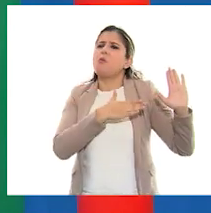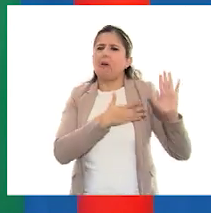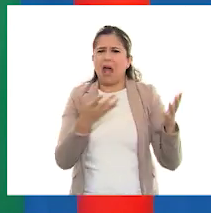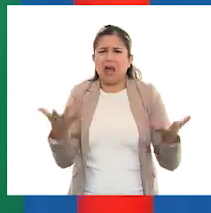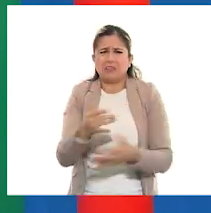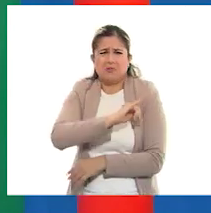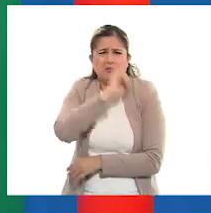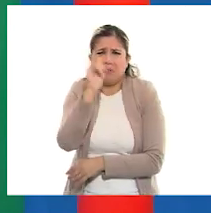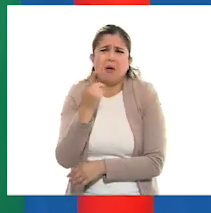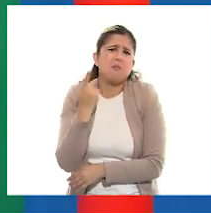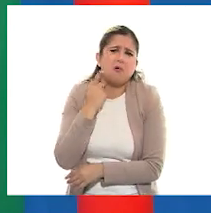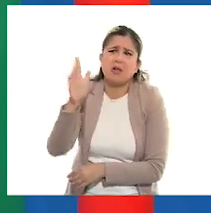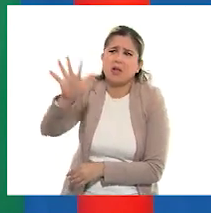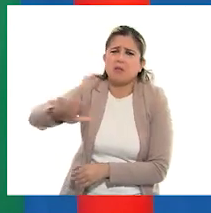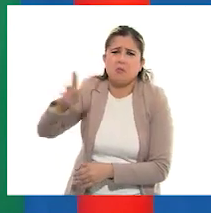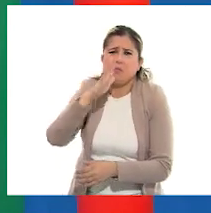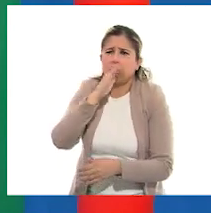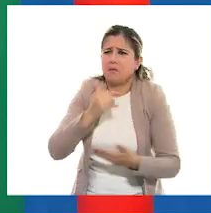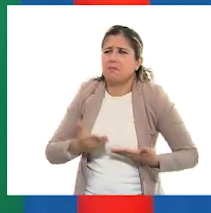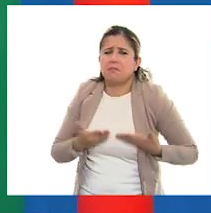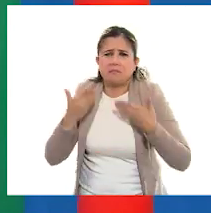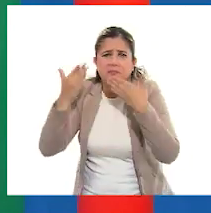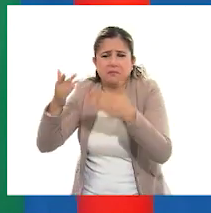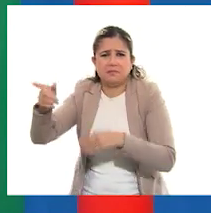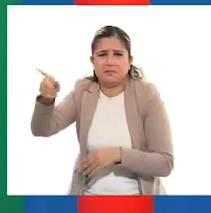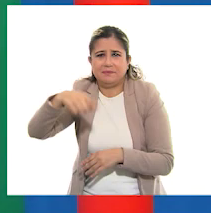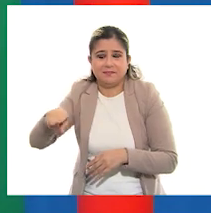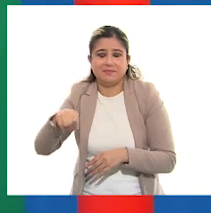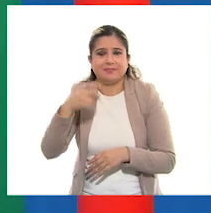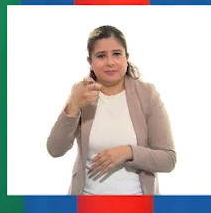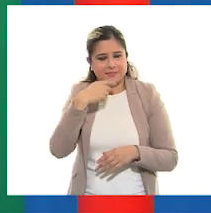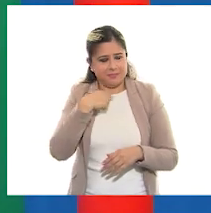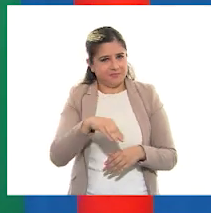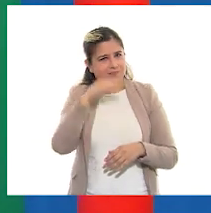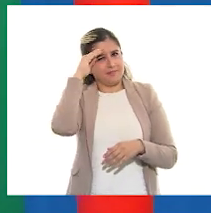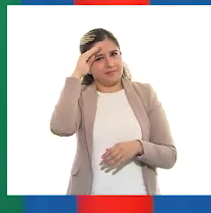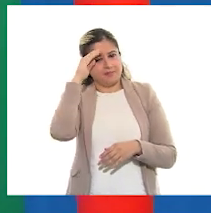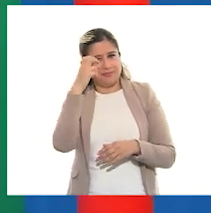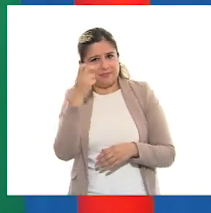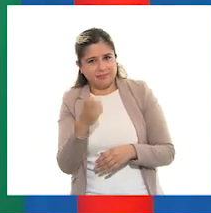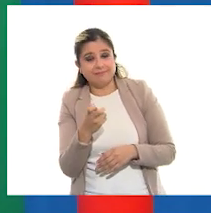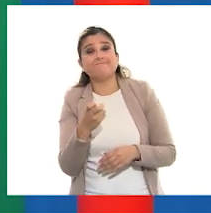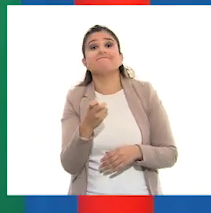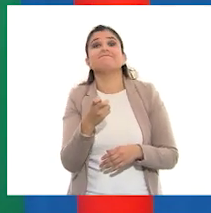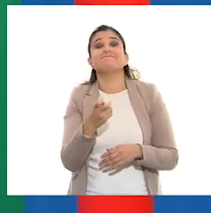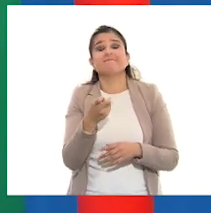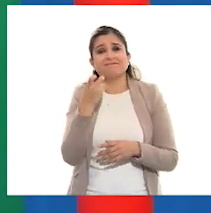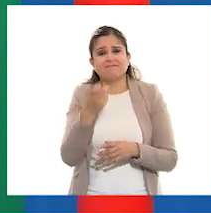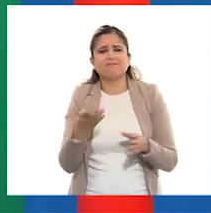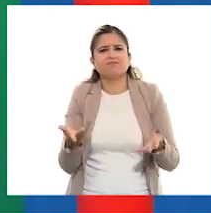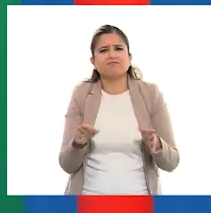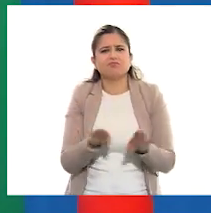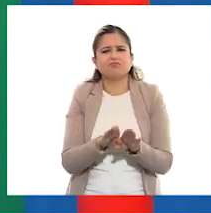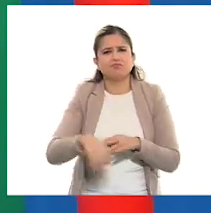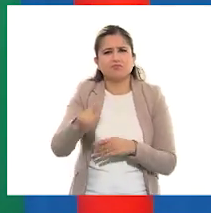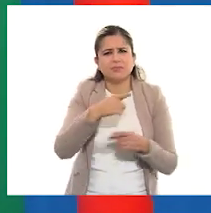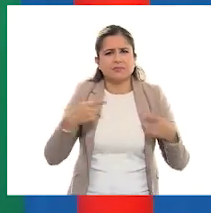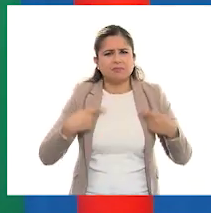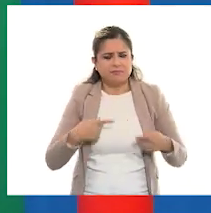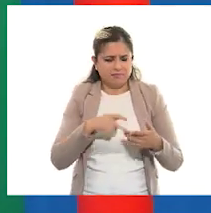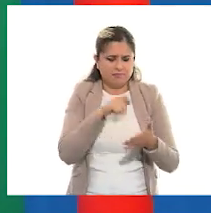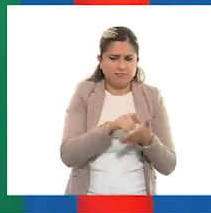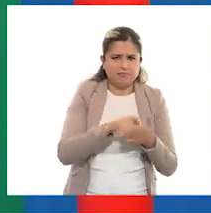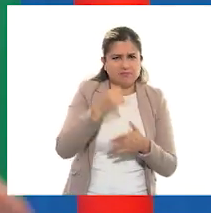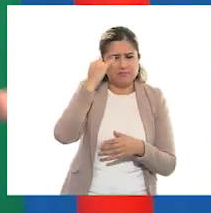eso no se puede confiar en ellos. Pensé en eso un momento. Entonces, ¿qué caso tiene que la gente le escriba